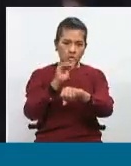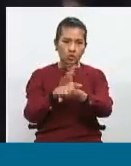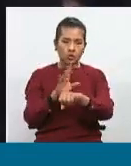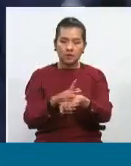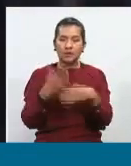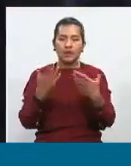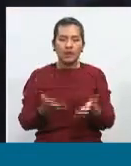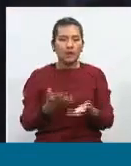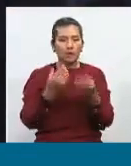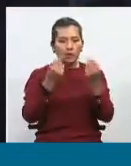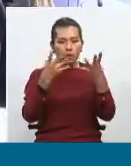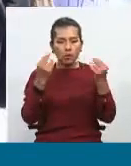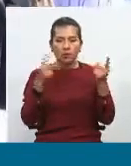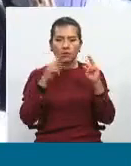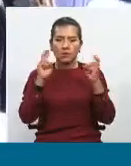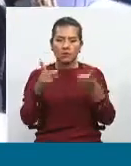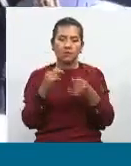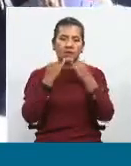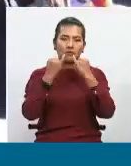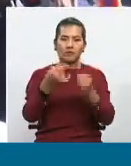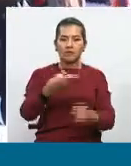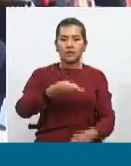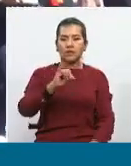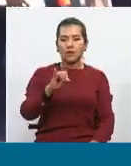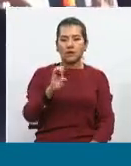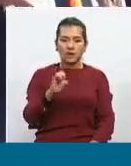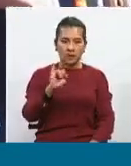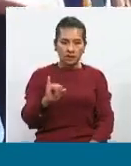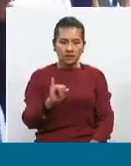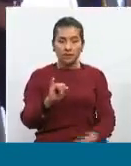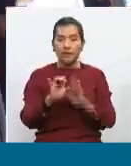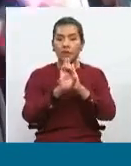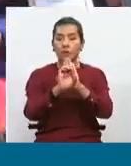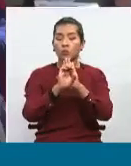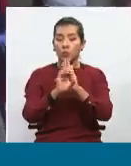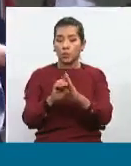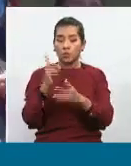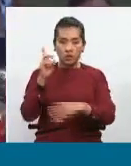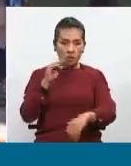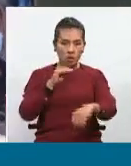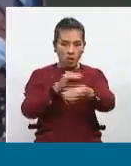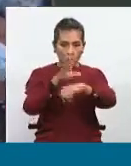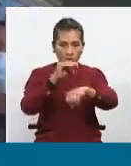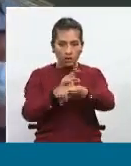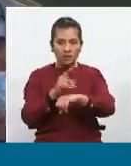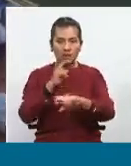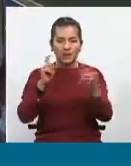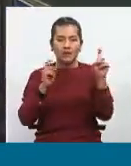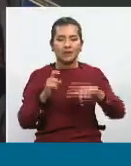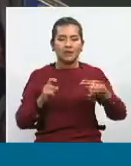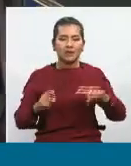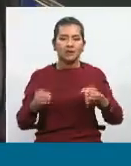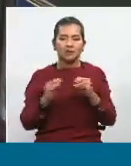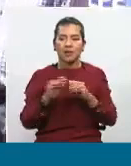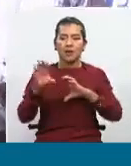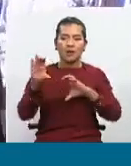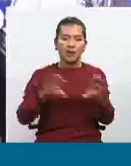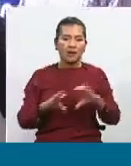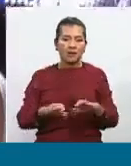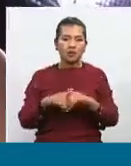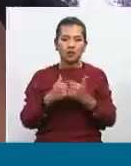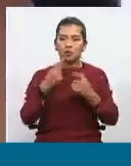hay muchas aristas en el informe de la GIEI. Por ejemplo, se recomienda la necesaria realización de una cumbre contra